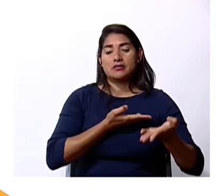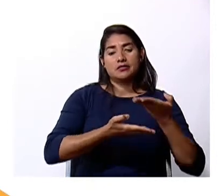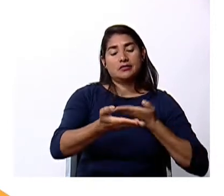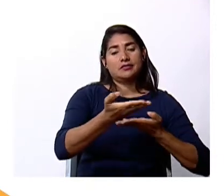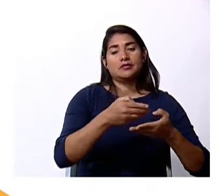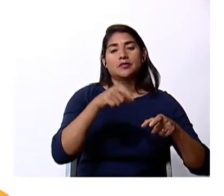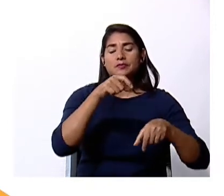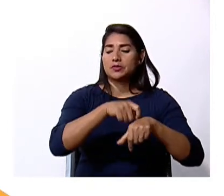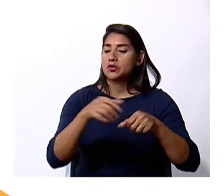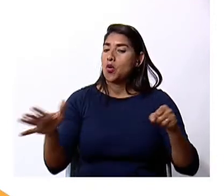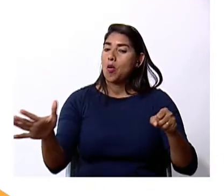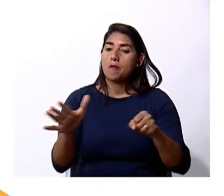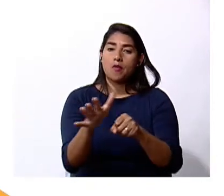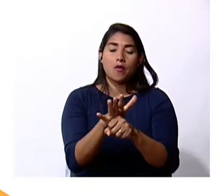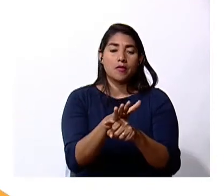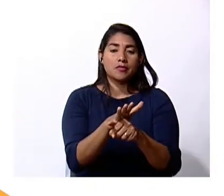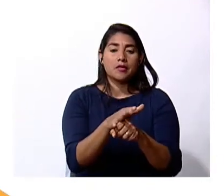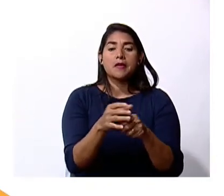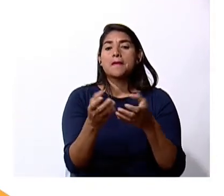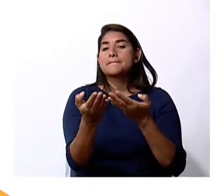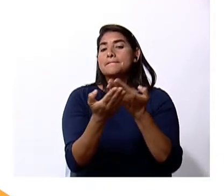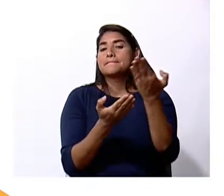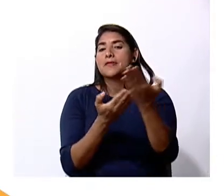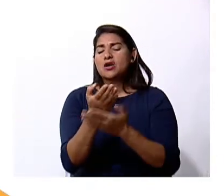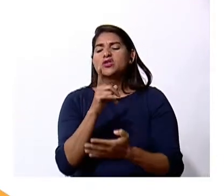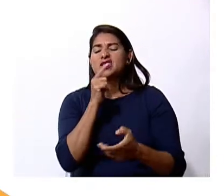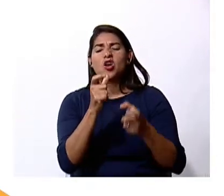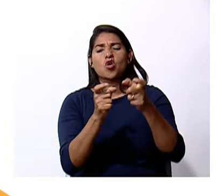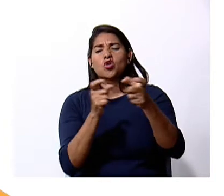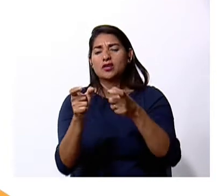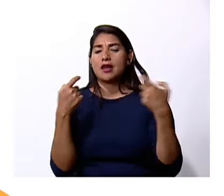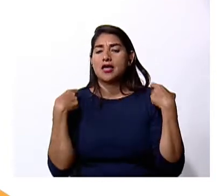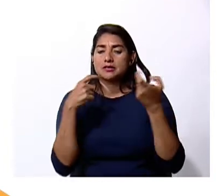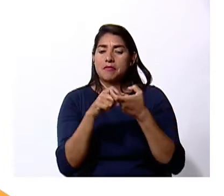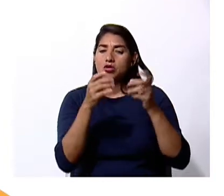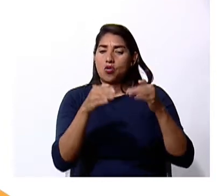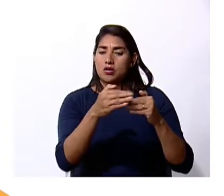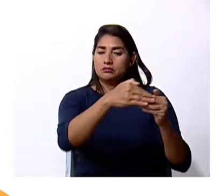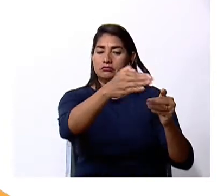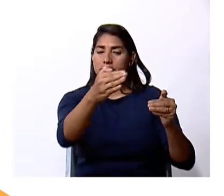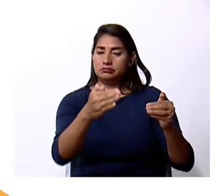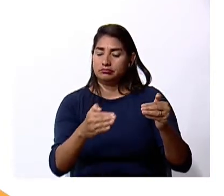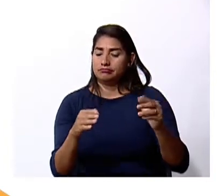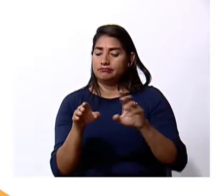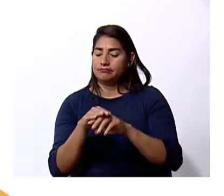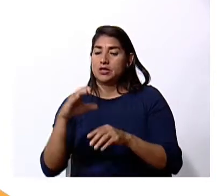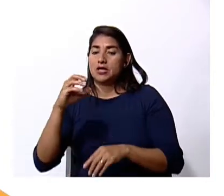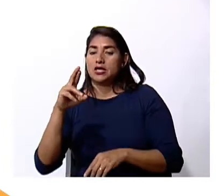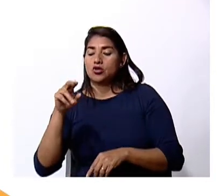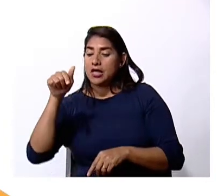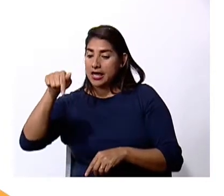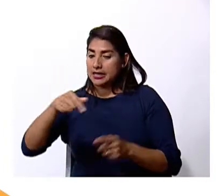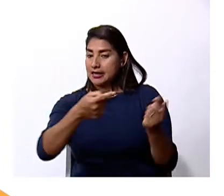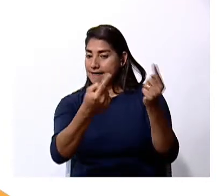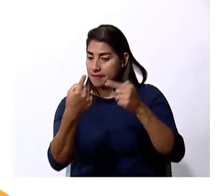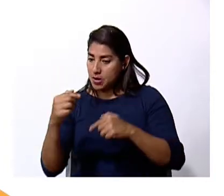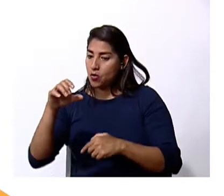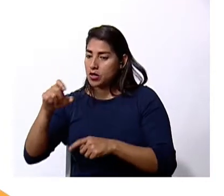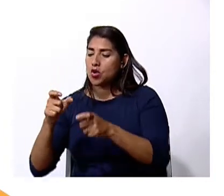estaba completamente en manos de los españoles peninsulares y criollos,